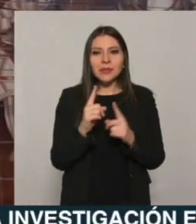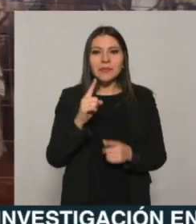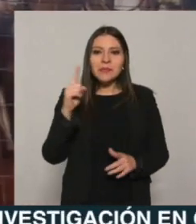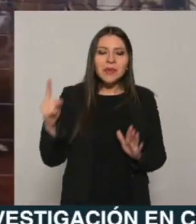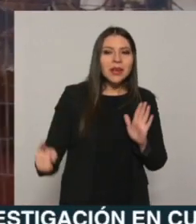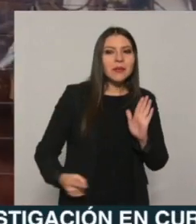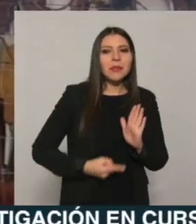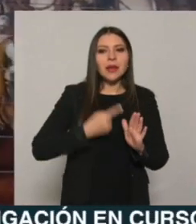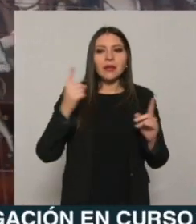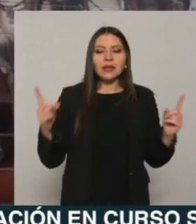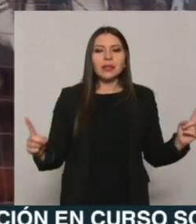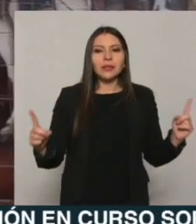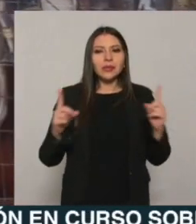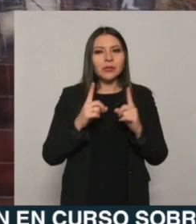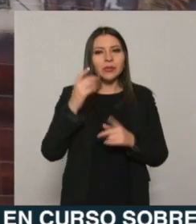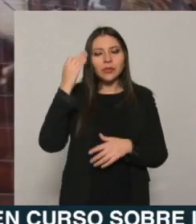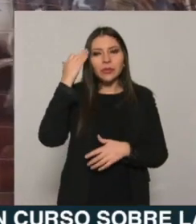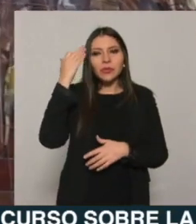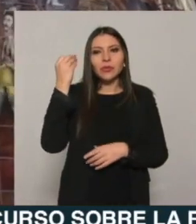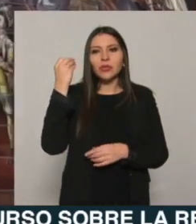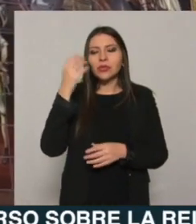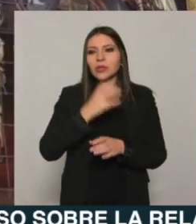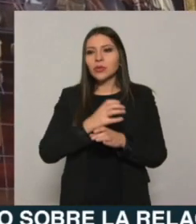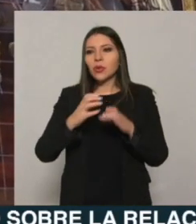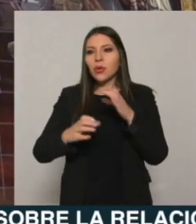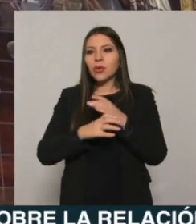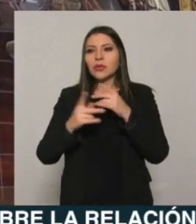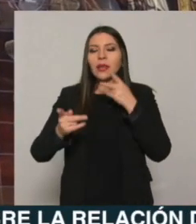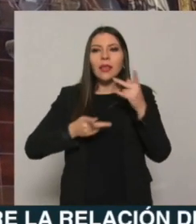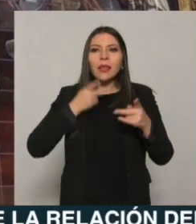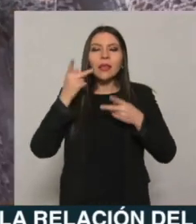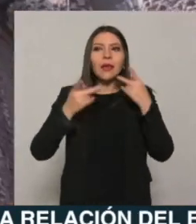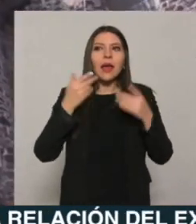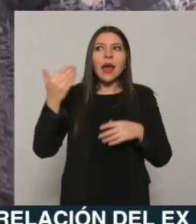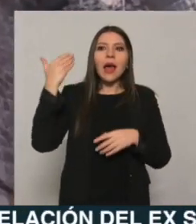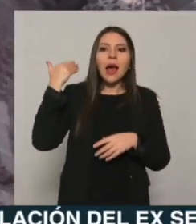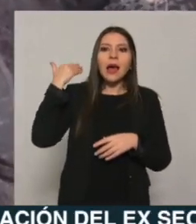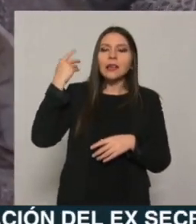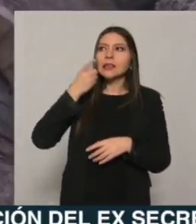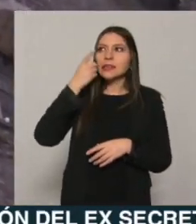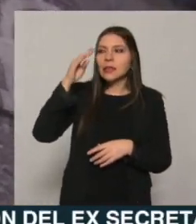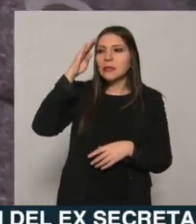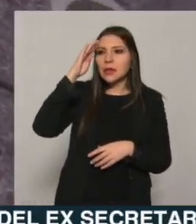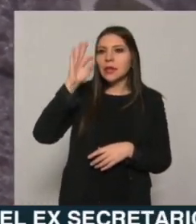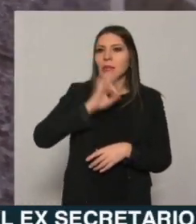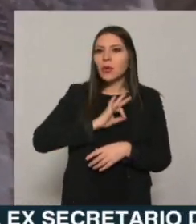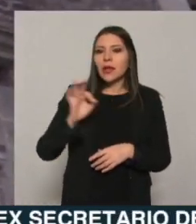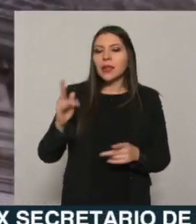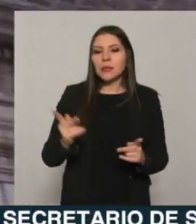vez después de tantos presagios que se dieron previamente.